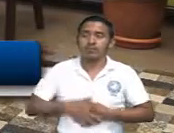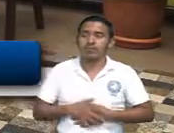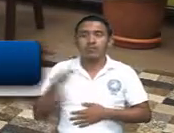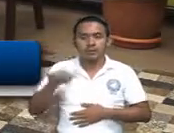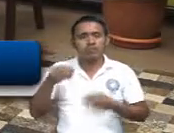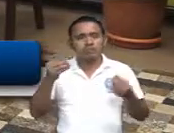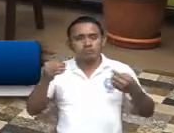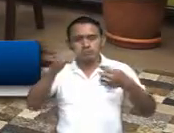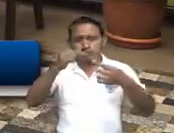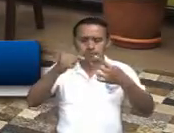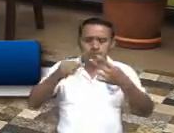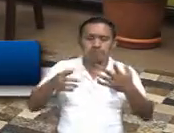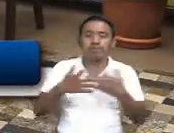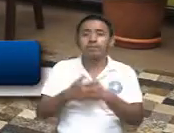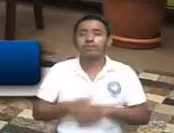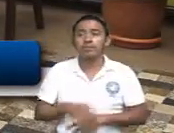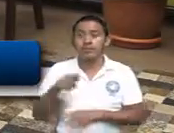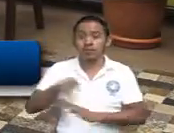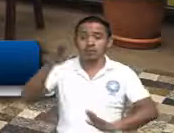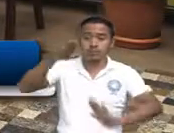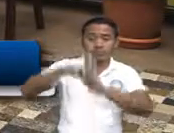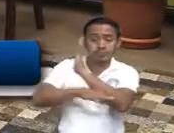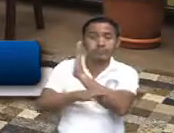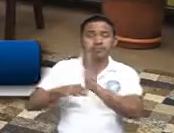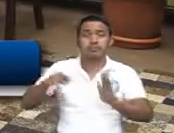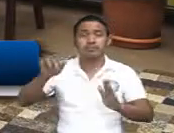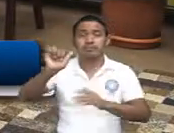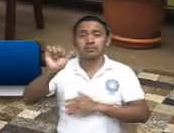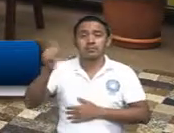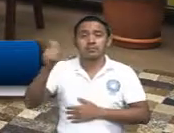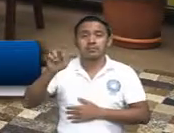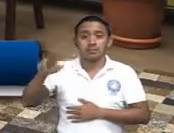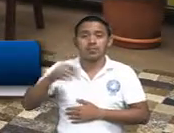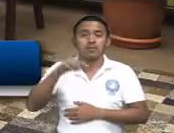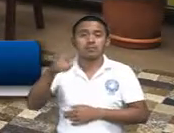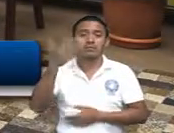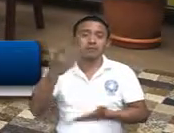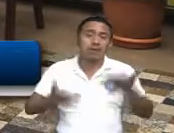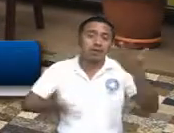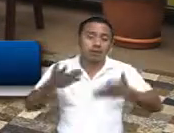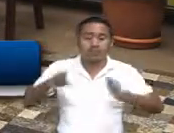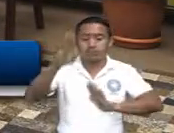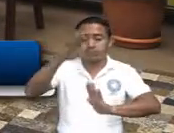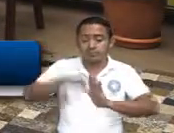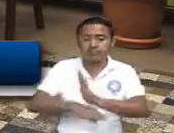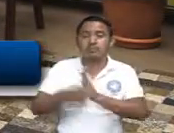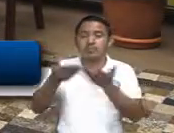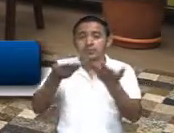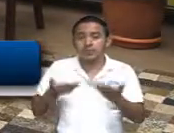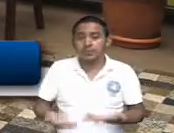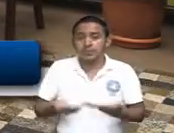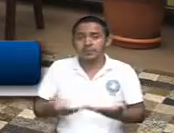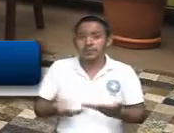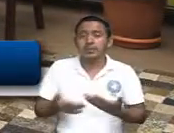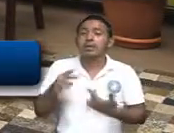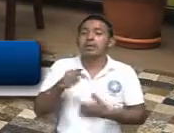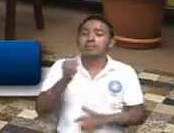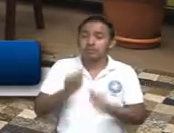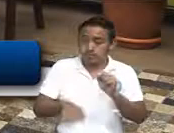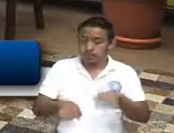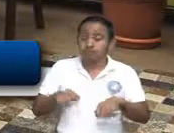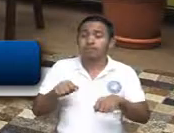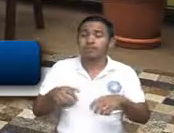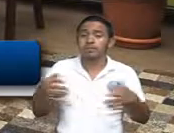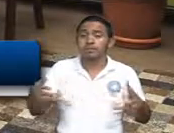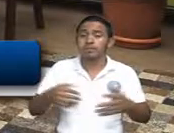varios parámetros y si tiene un bajo apgar al nacer entonces estos niños muchas veces afecta puede ser